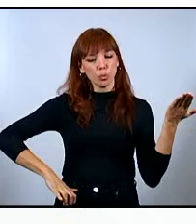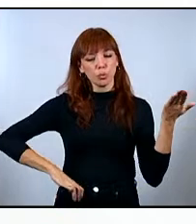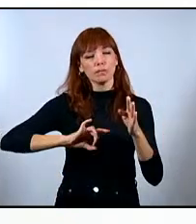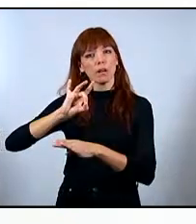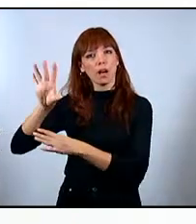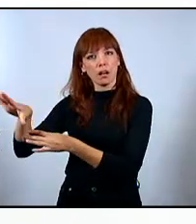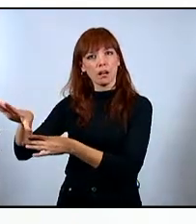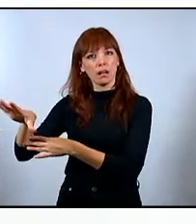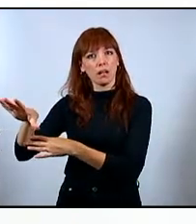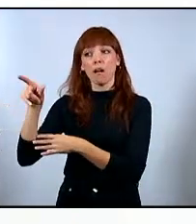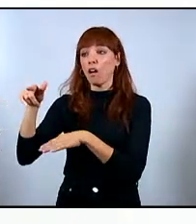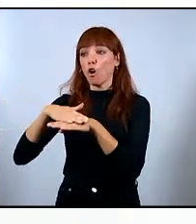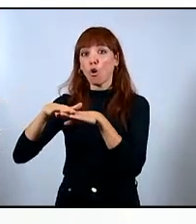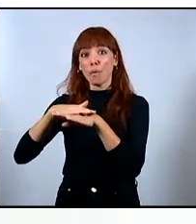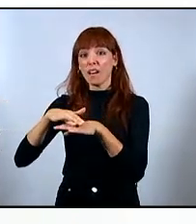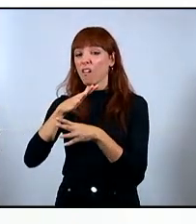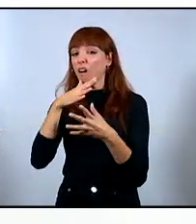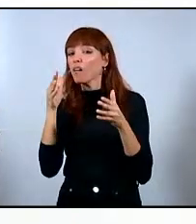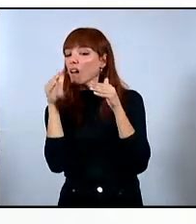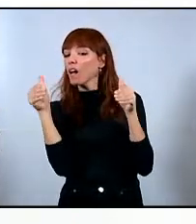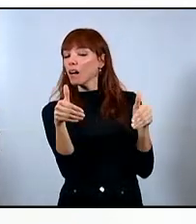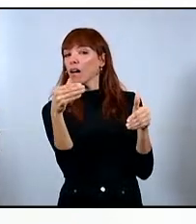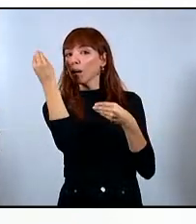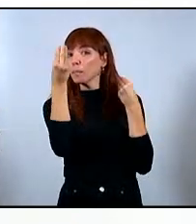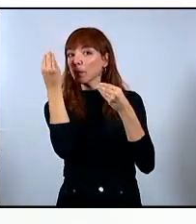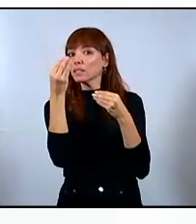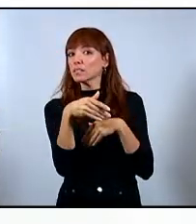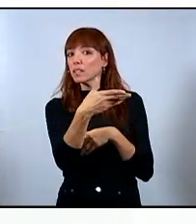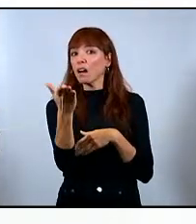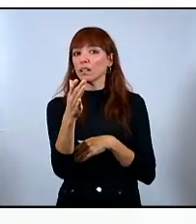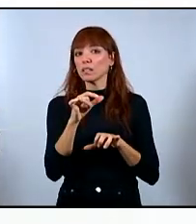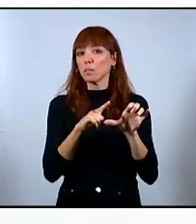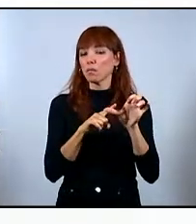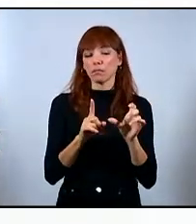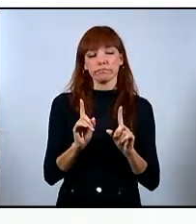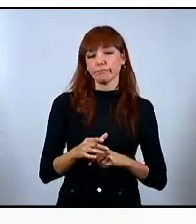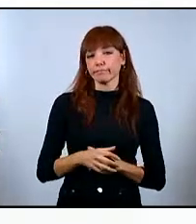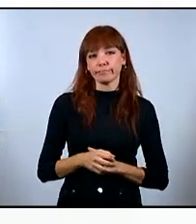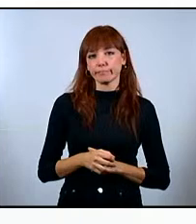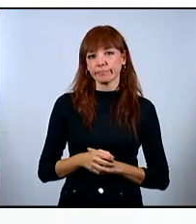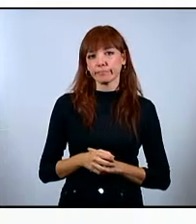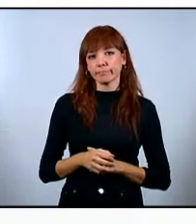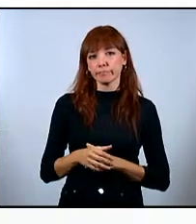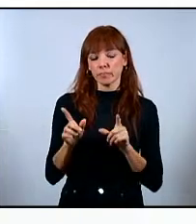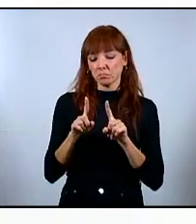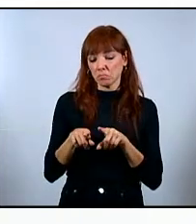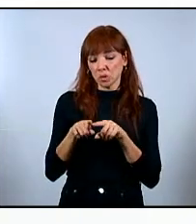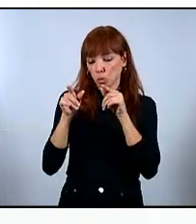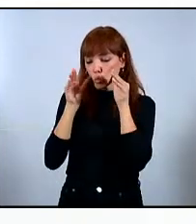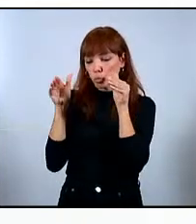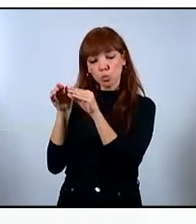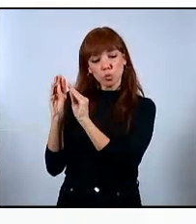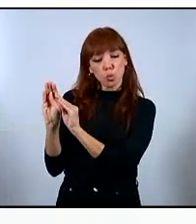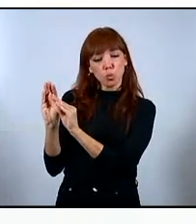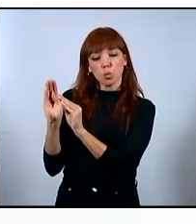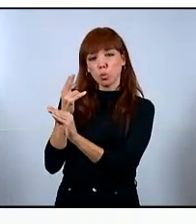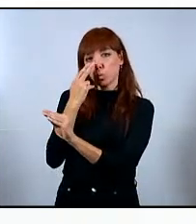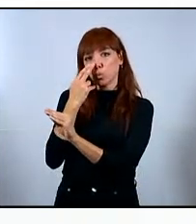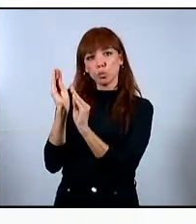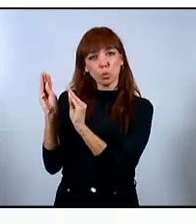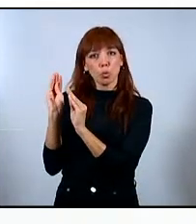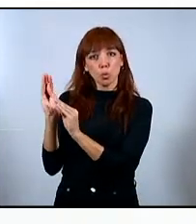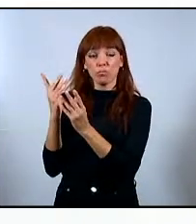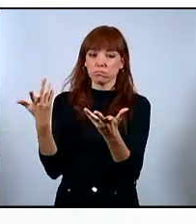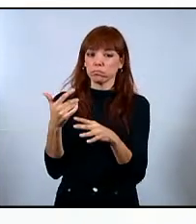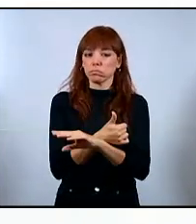está pensando en lo que nos interesa a los españoles, en este caso a los extremeños, está dedicándose a otras cosas, y yo creo que los ciudadanos